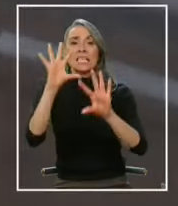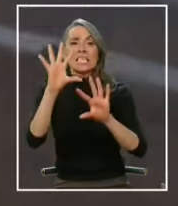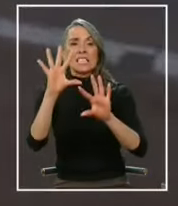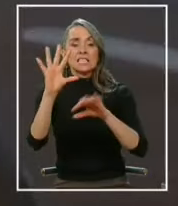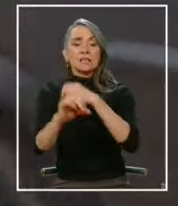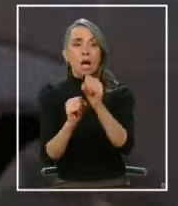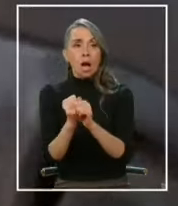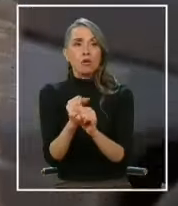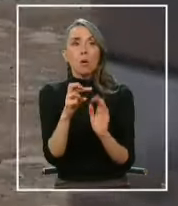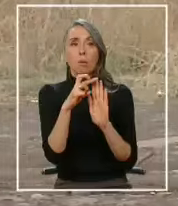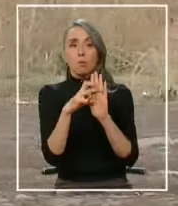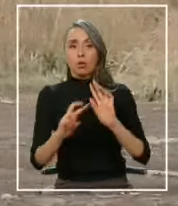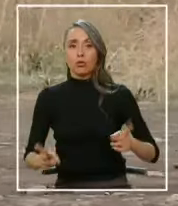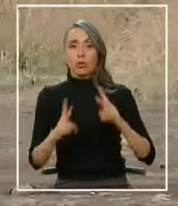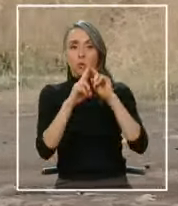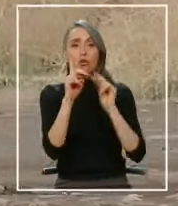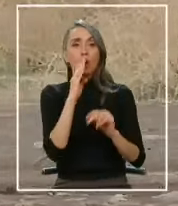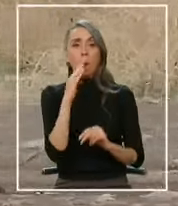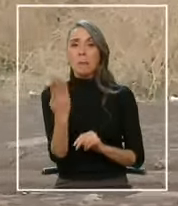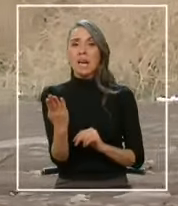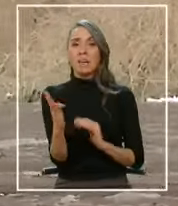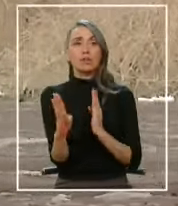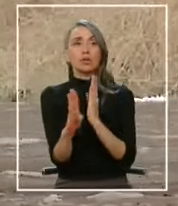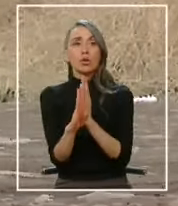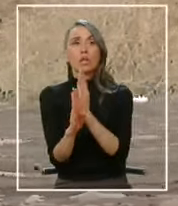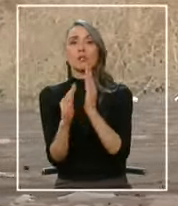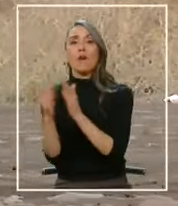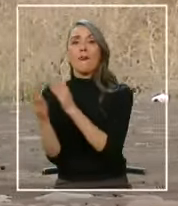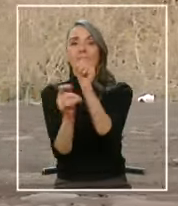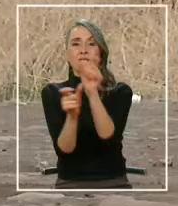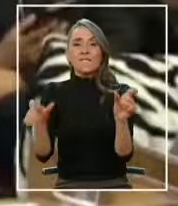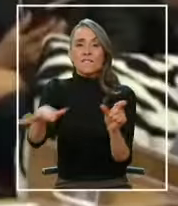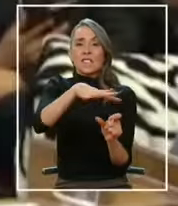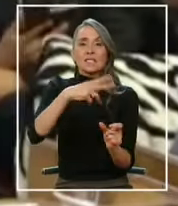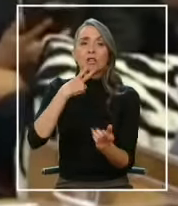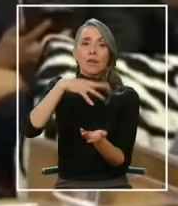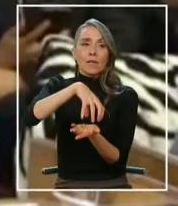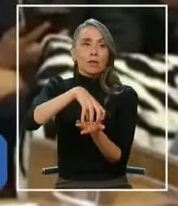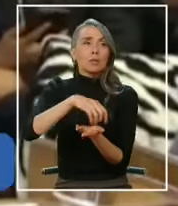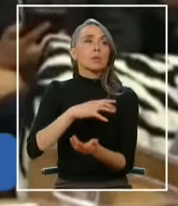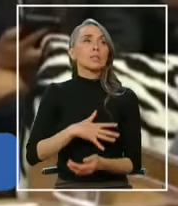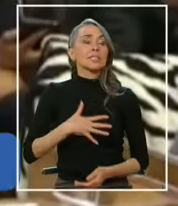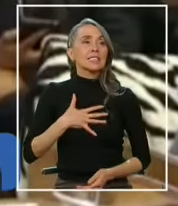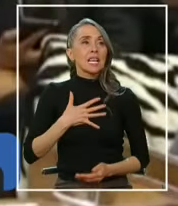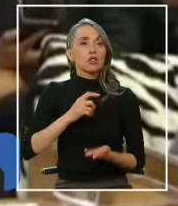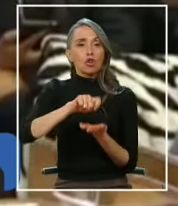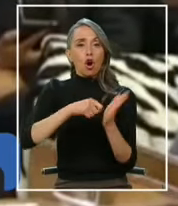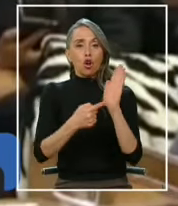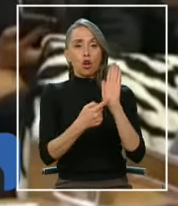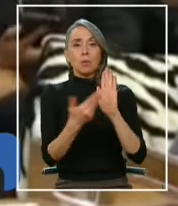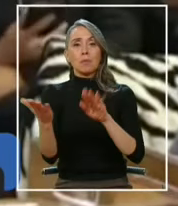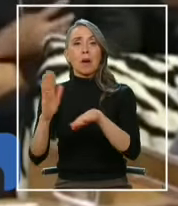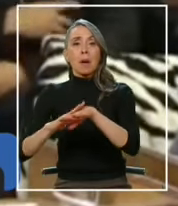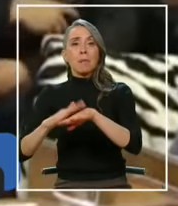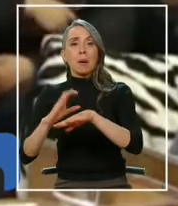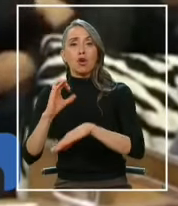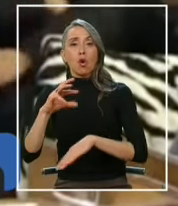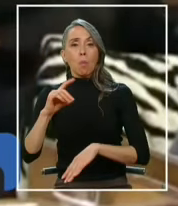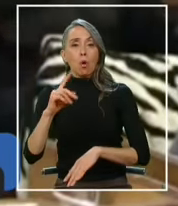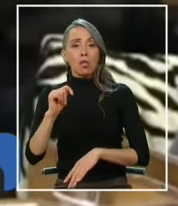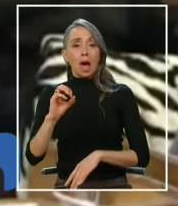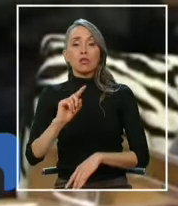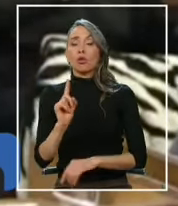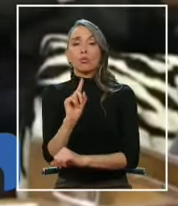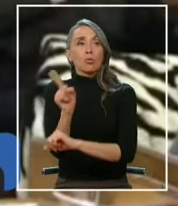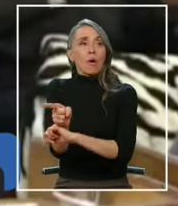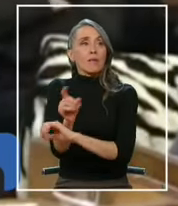criticó que el proyecto no contemplara beneficios directos para vecinos de la comuna. Siento que el contrato de comodato no obliga